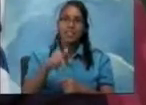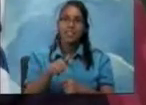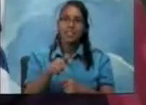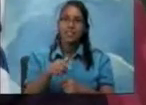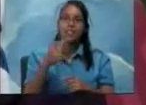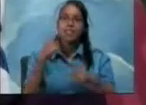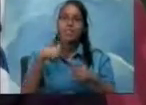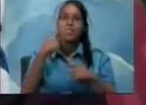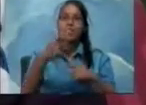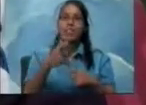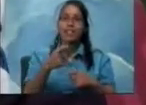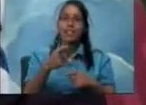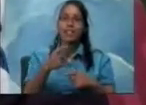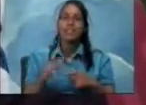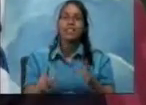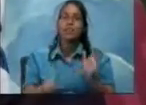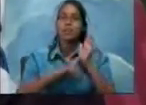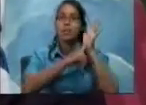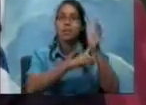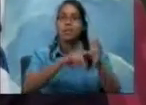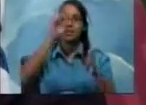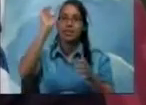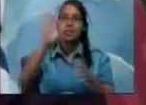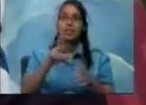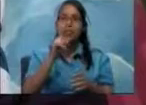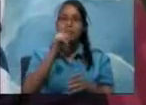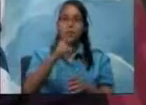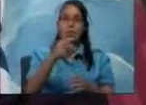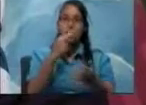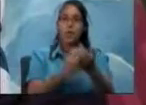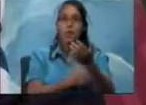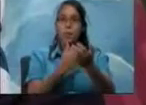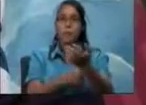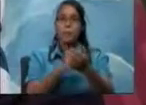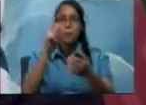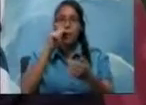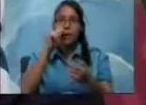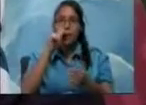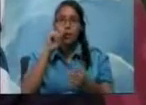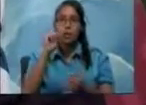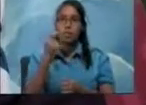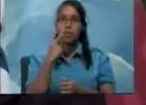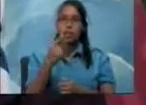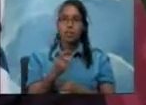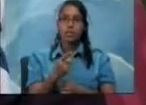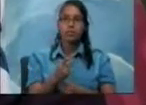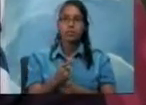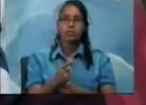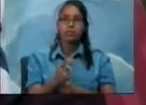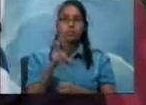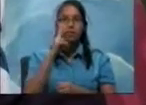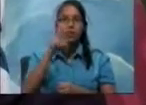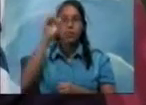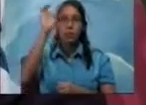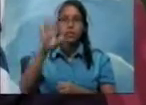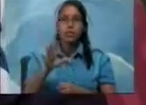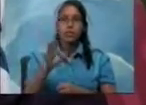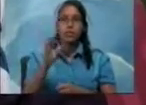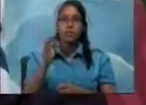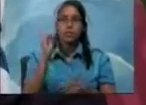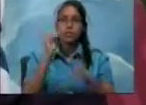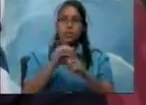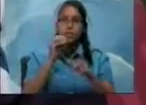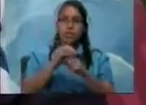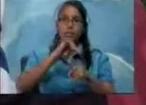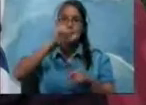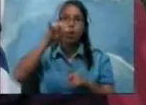mañana y se me presenta pastor un un hermano se me presenta y me dice mira pastor Llama a Juan B